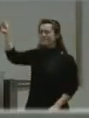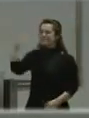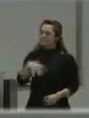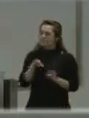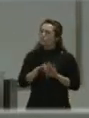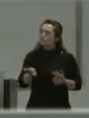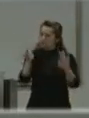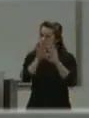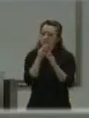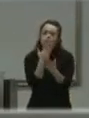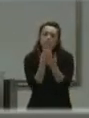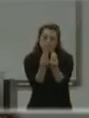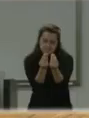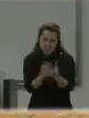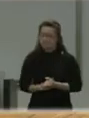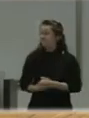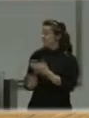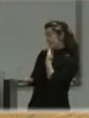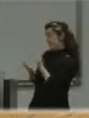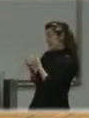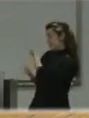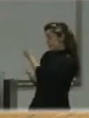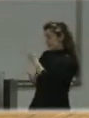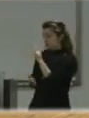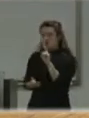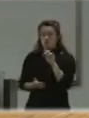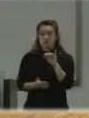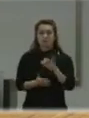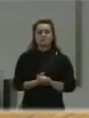Muchísimas gracias gracias Sonia